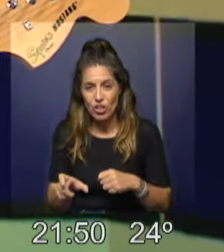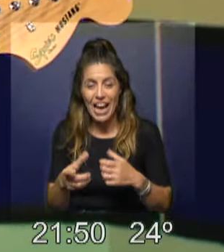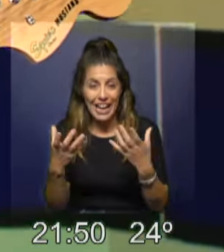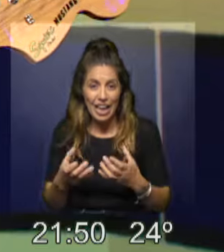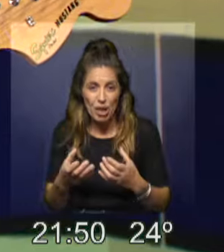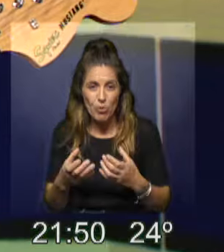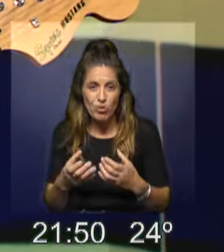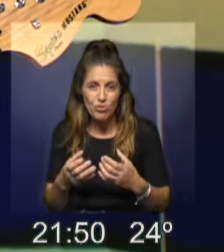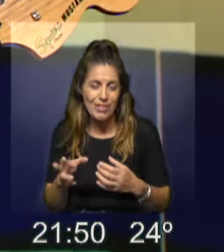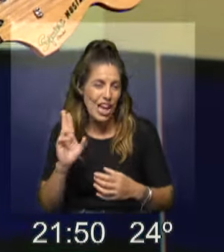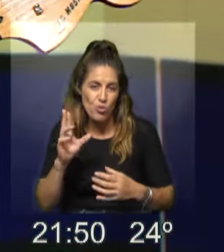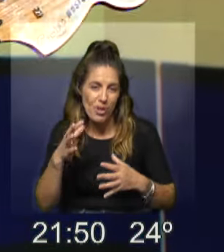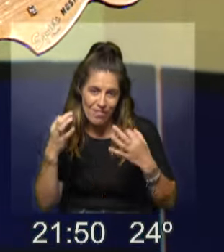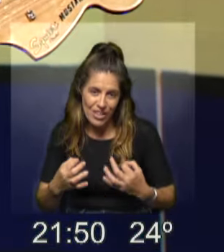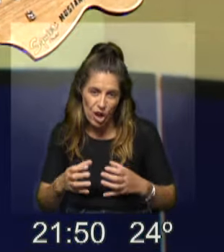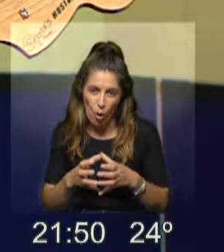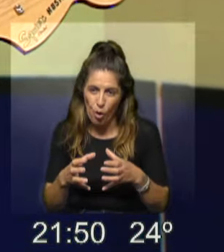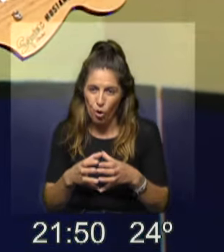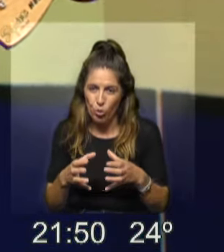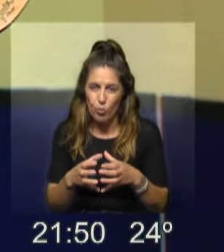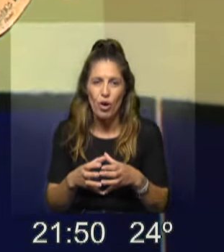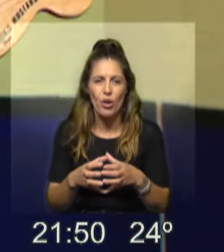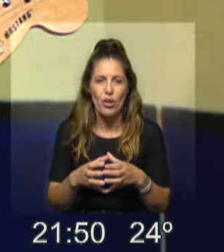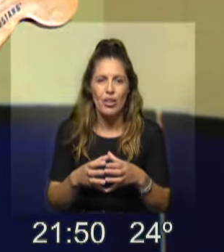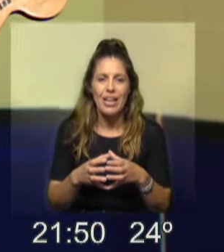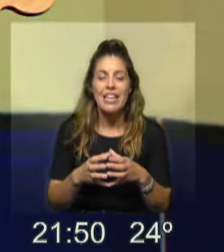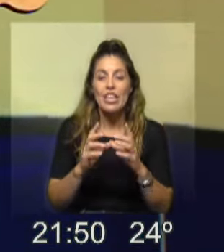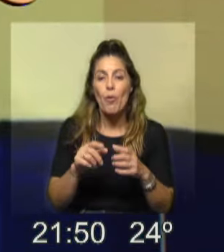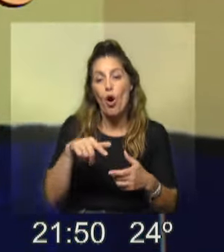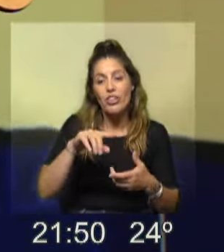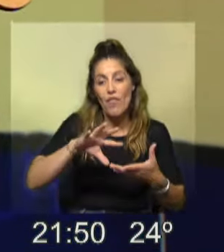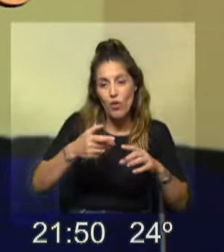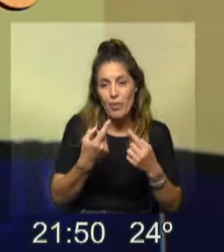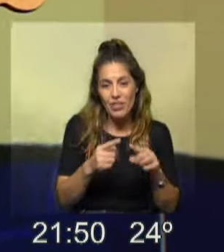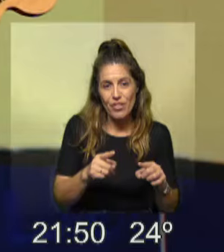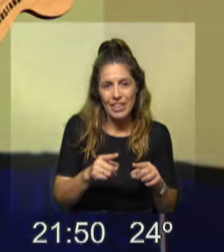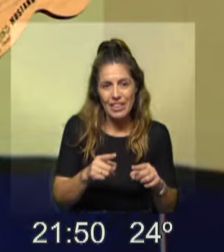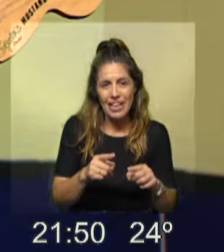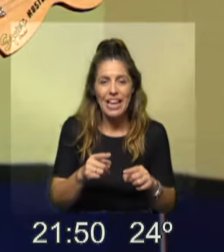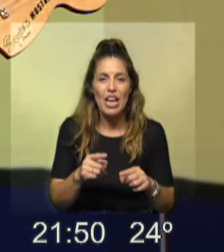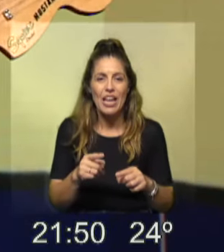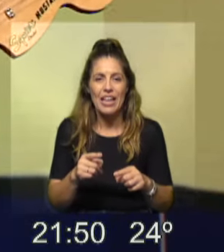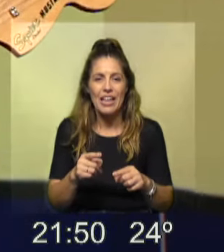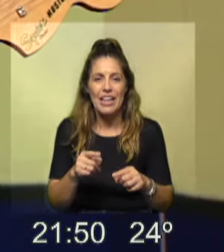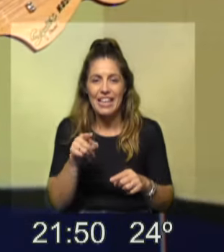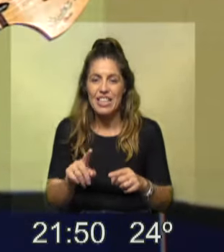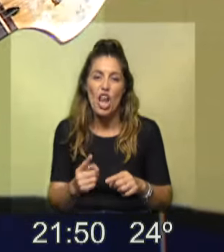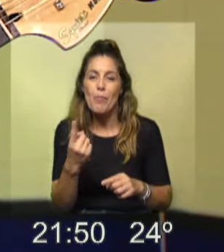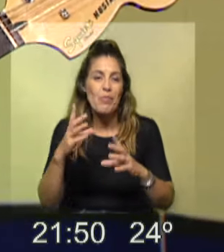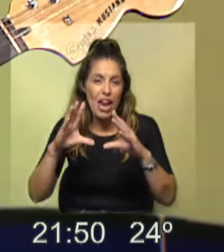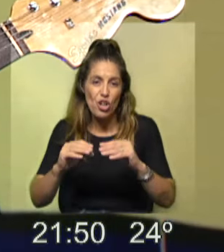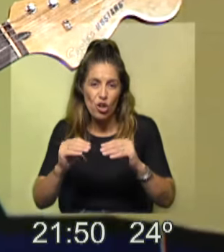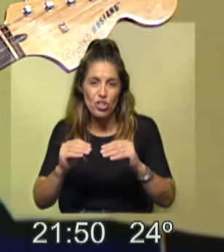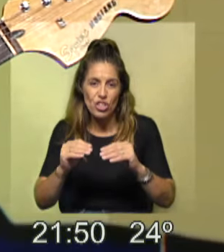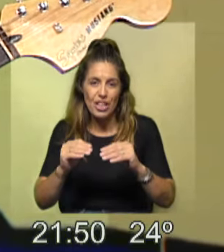queremos que suene como banda. Excelente. Pero queremos explorar otro formato, pero el del sello va a ser banda y ese va a ser la primera noche de otra